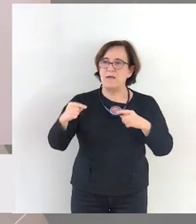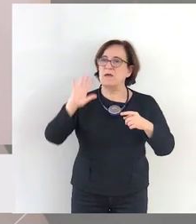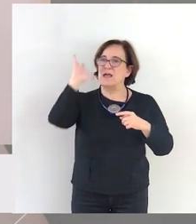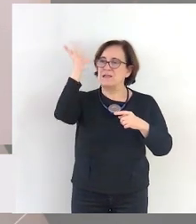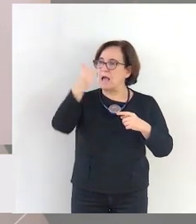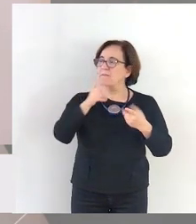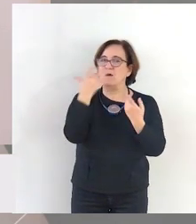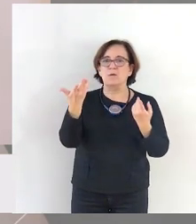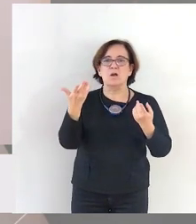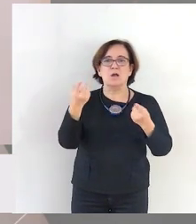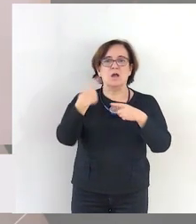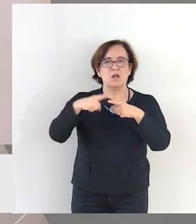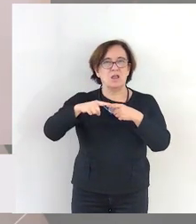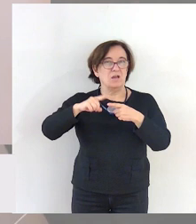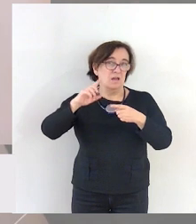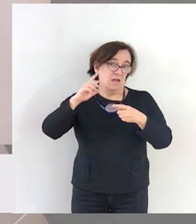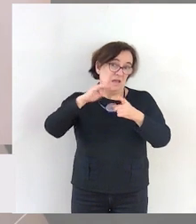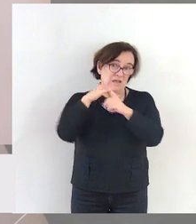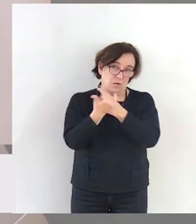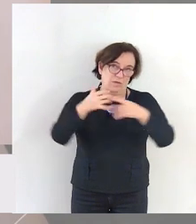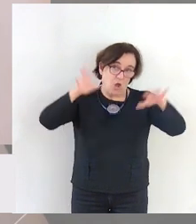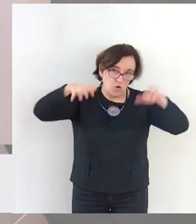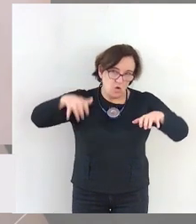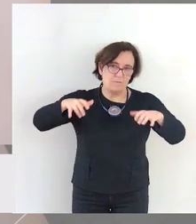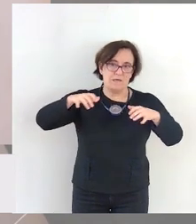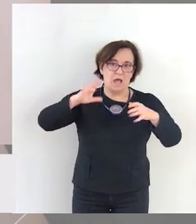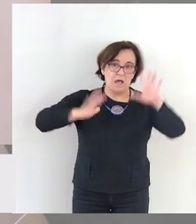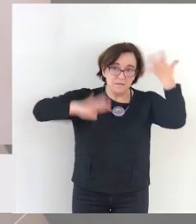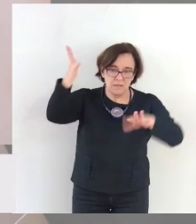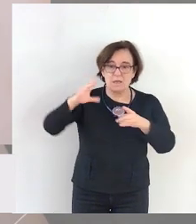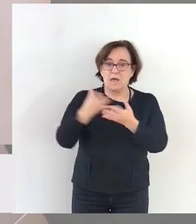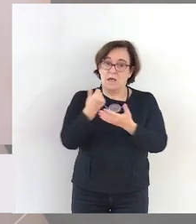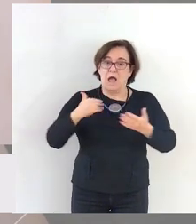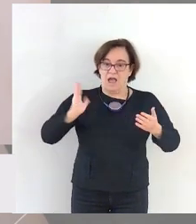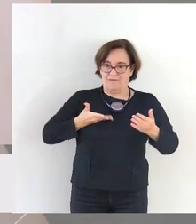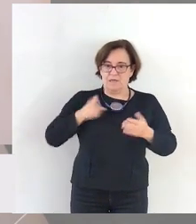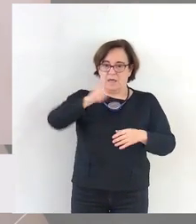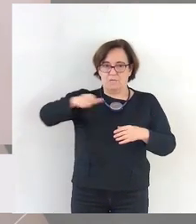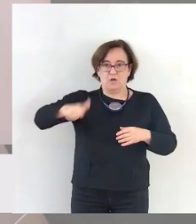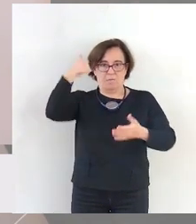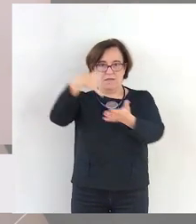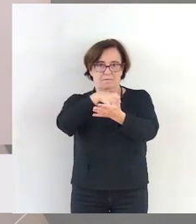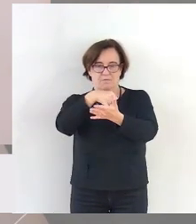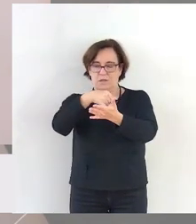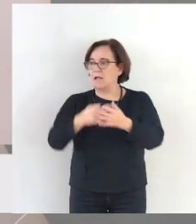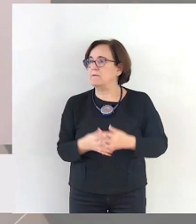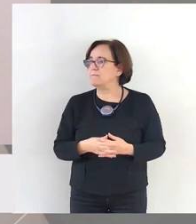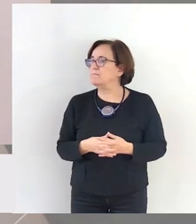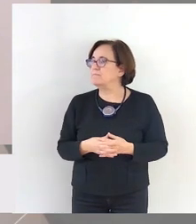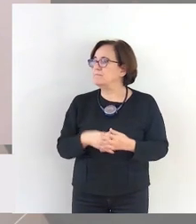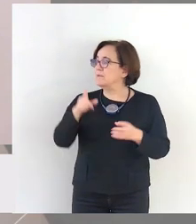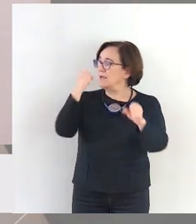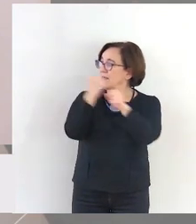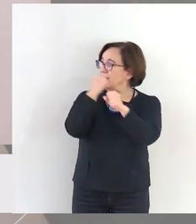climático y los fenómenos mete ó gicos extremos tienen sobre las personas más vulnerables este